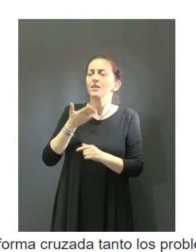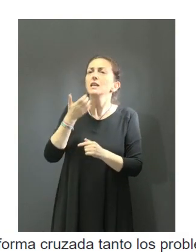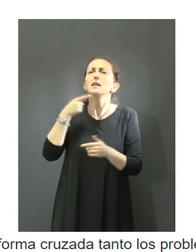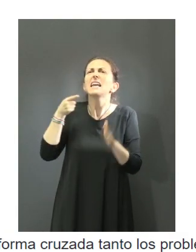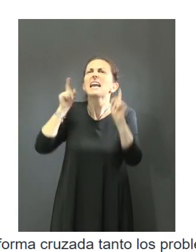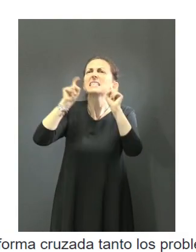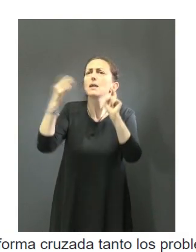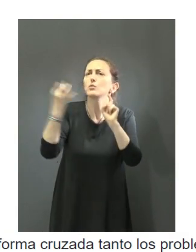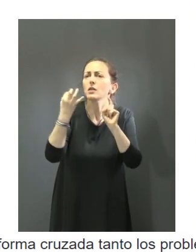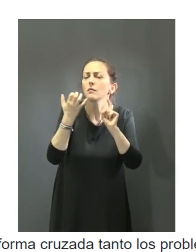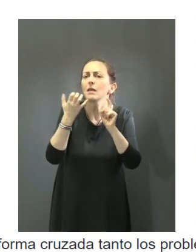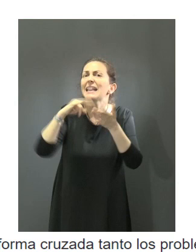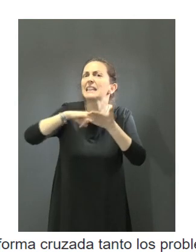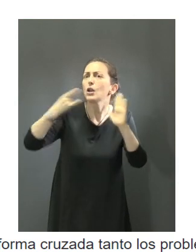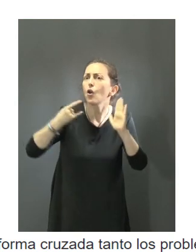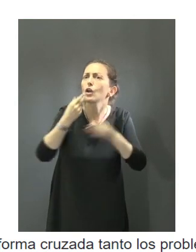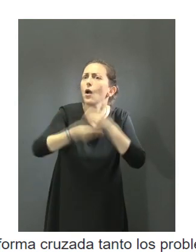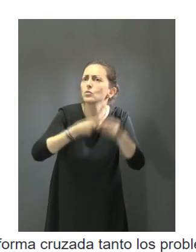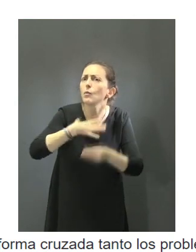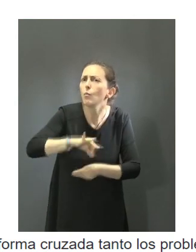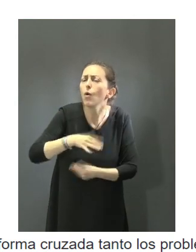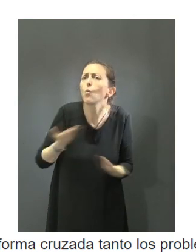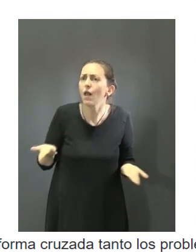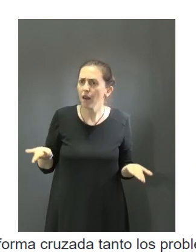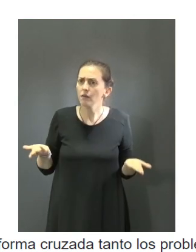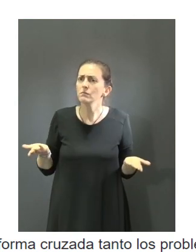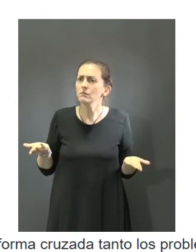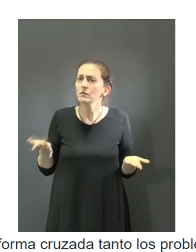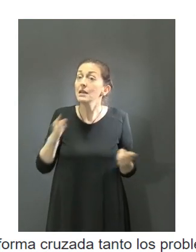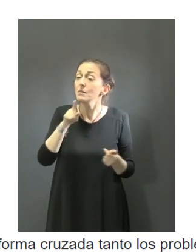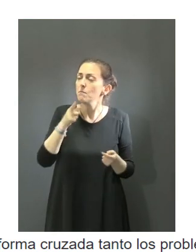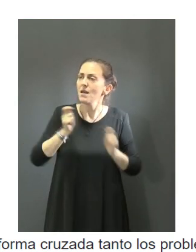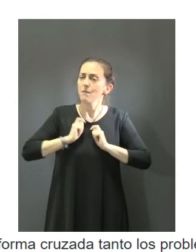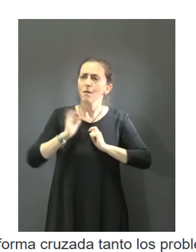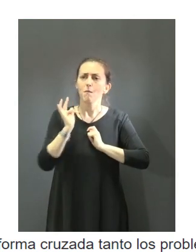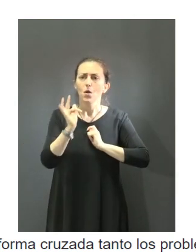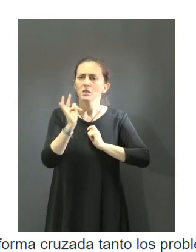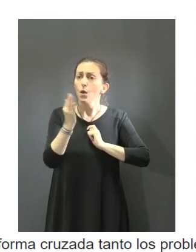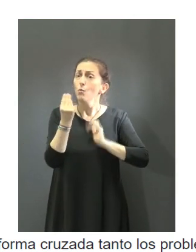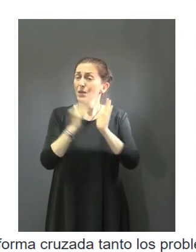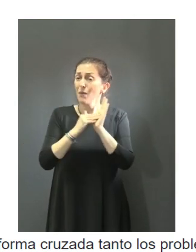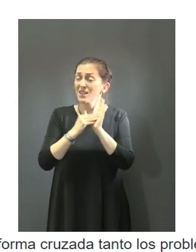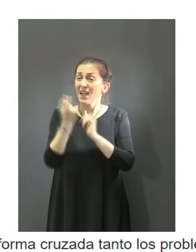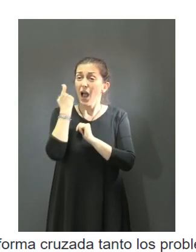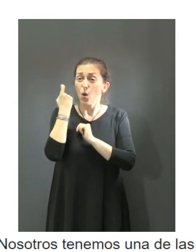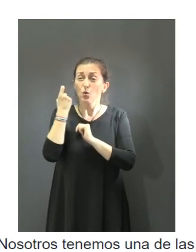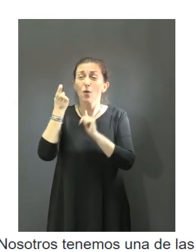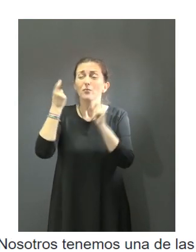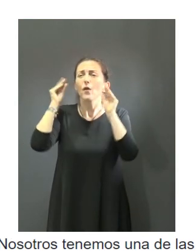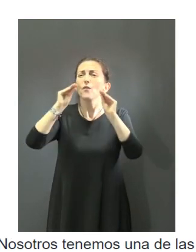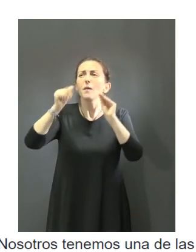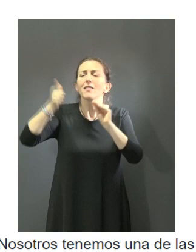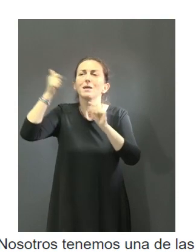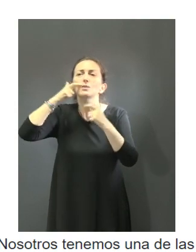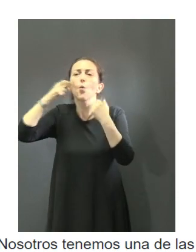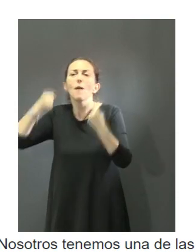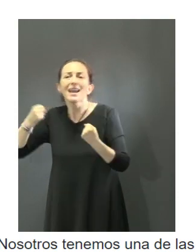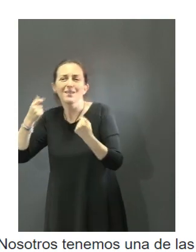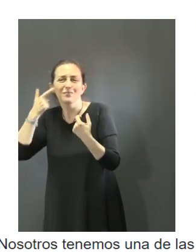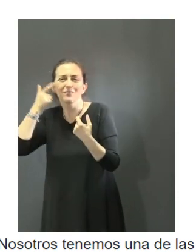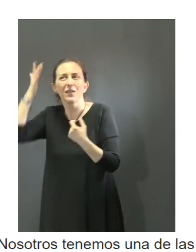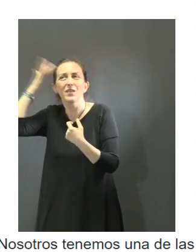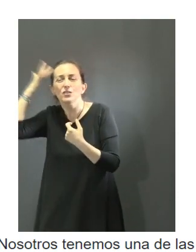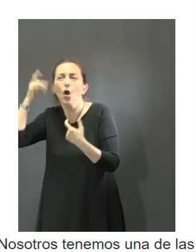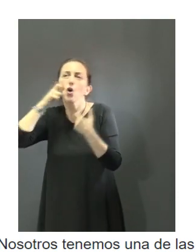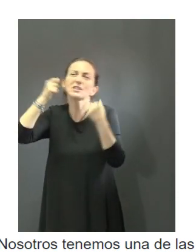son pues qué tecnologías se pueden usar. Y es muy gratificante porque la mayoría de los alumnos vienen de formación más humanística o